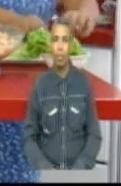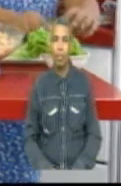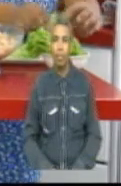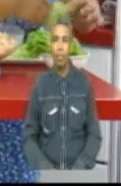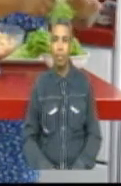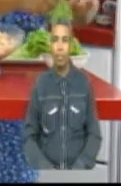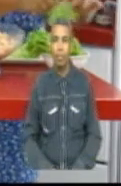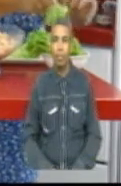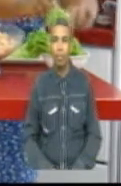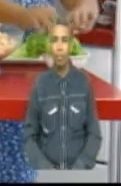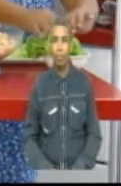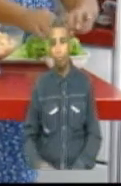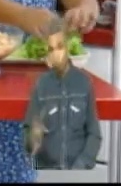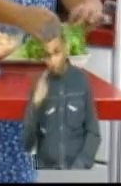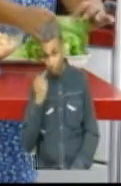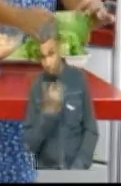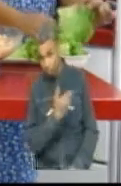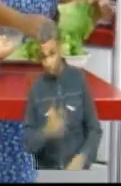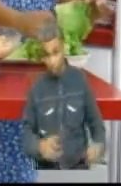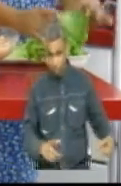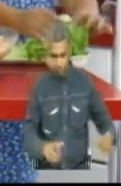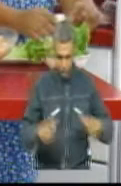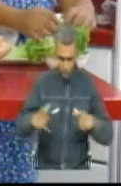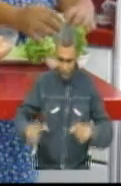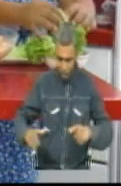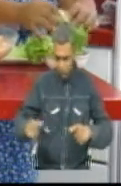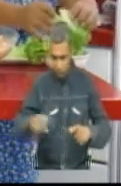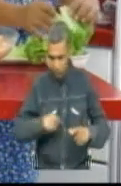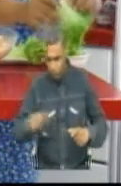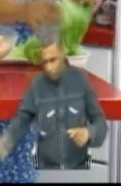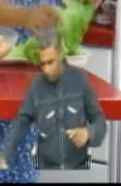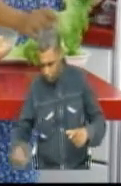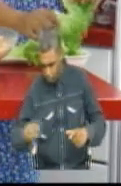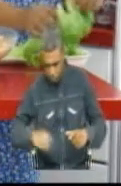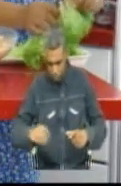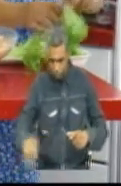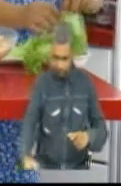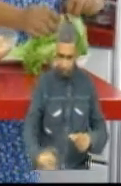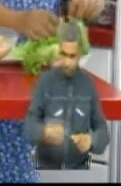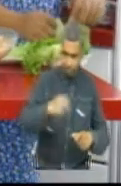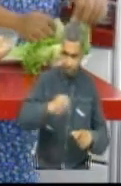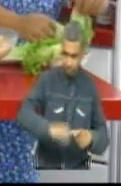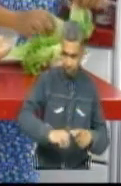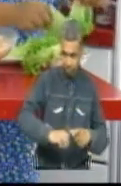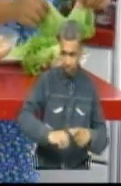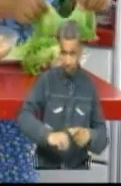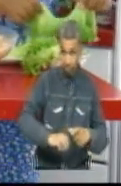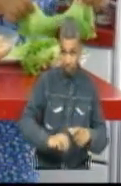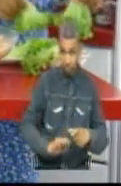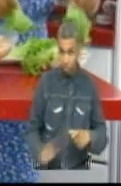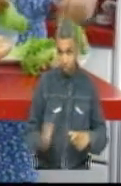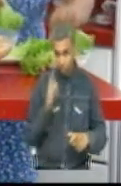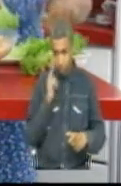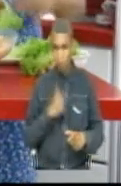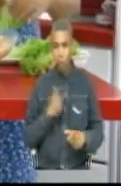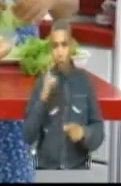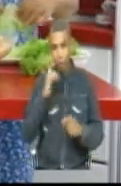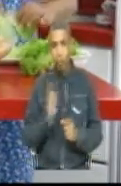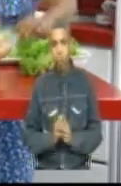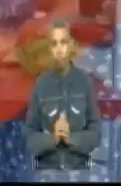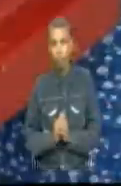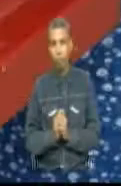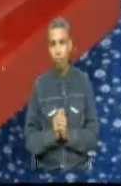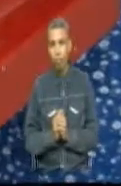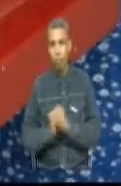emplatar yo no sé si entonces estás colocándola lechuguita como base para el